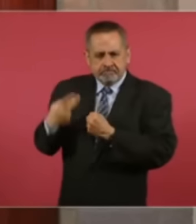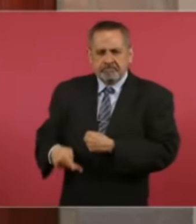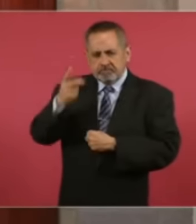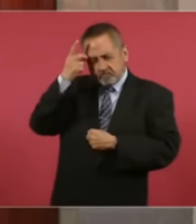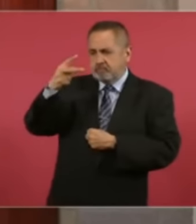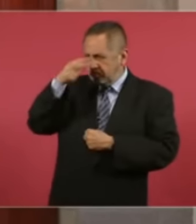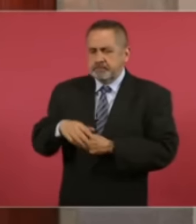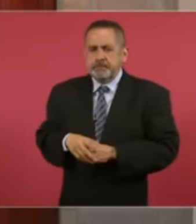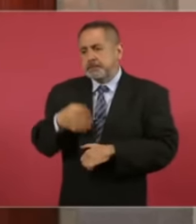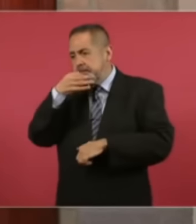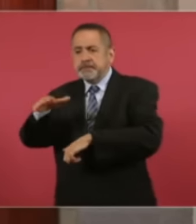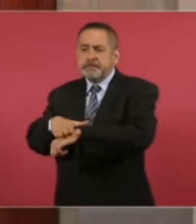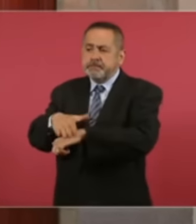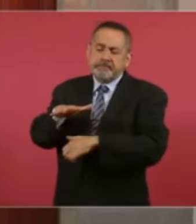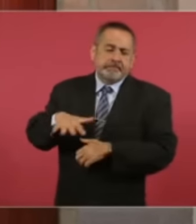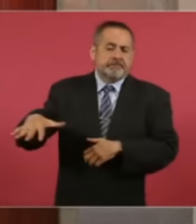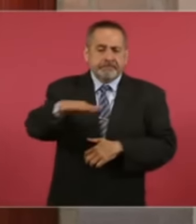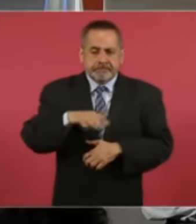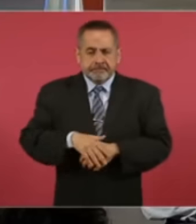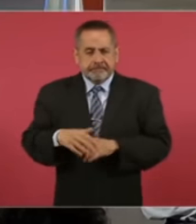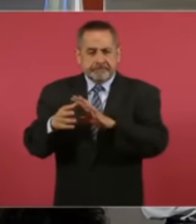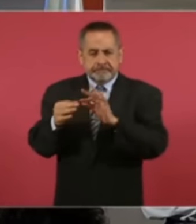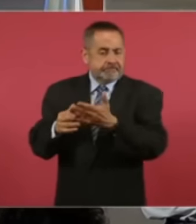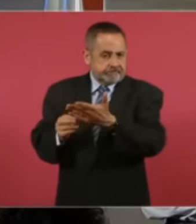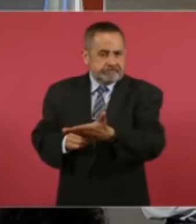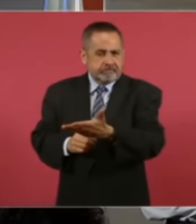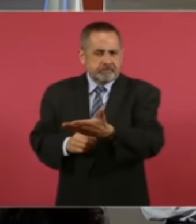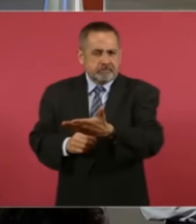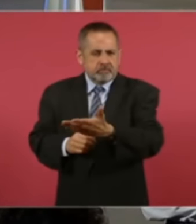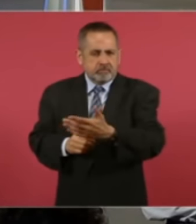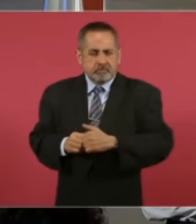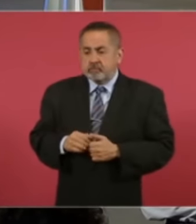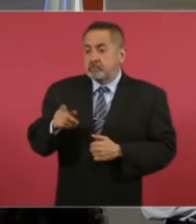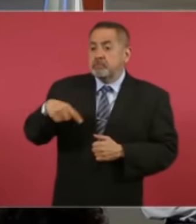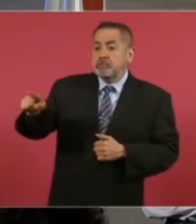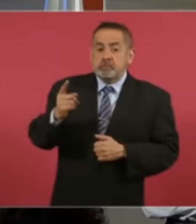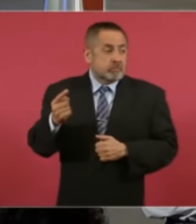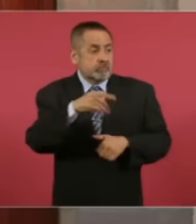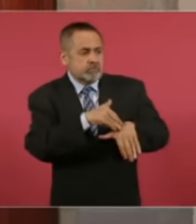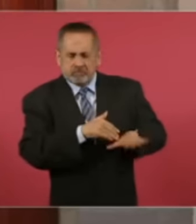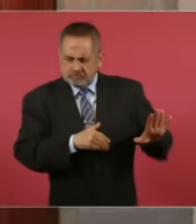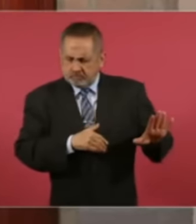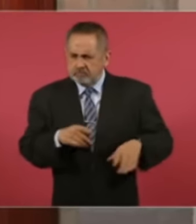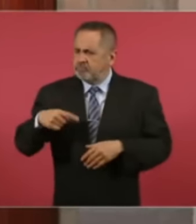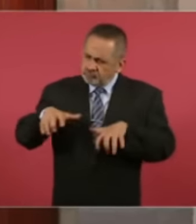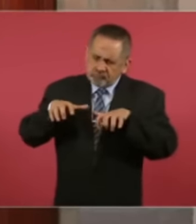Pueblo de México, los dispenso de toda obediencia. Si